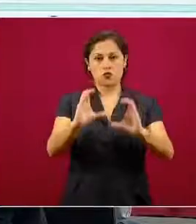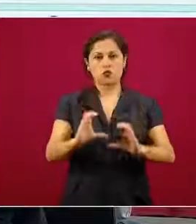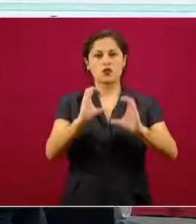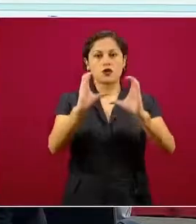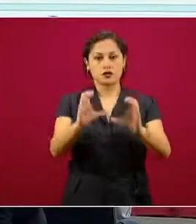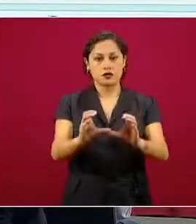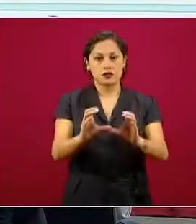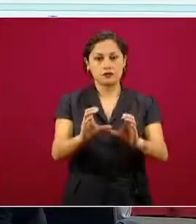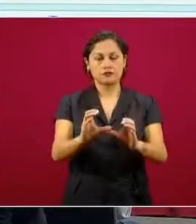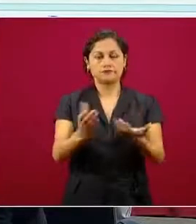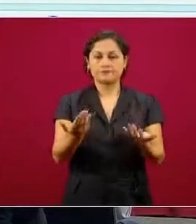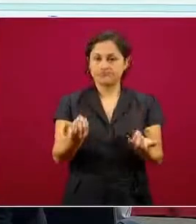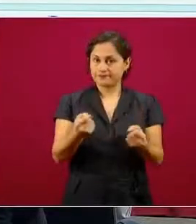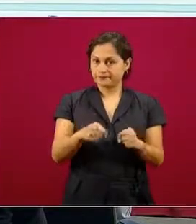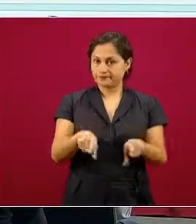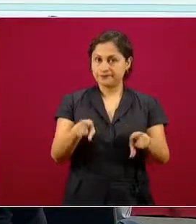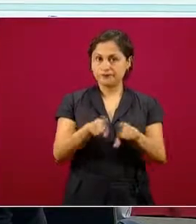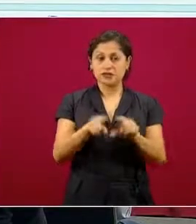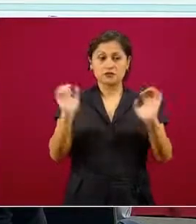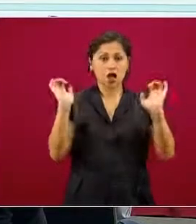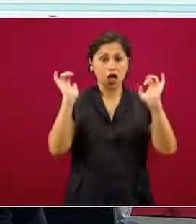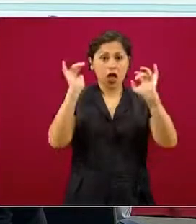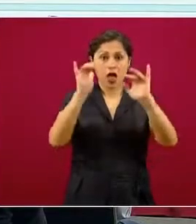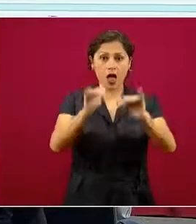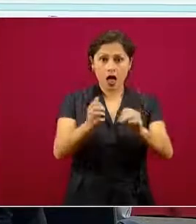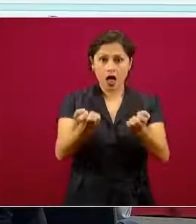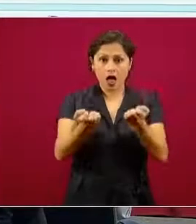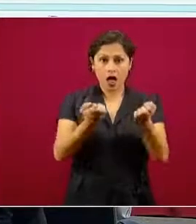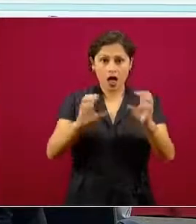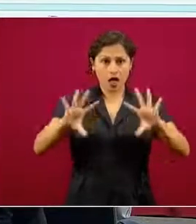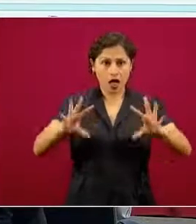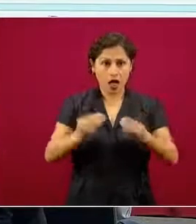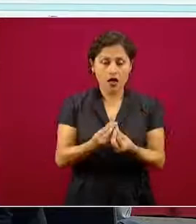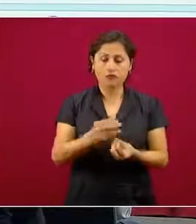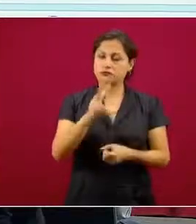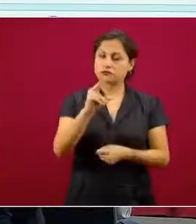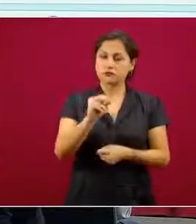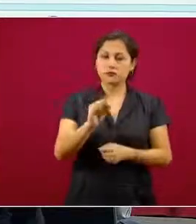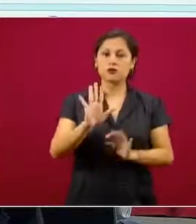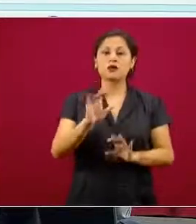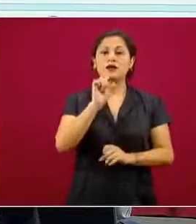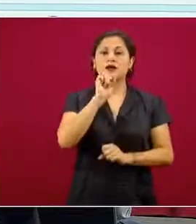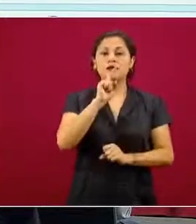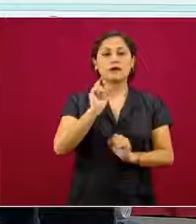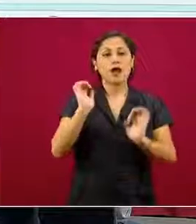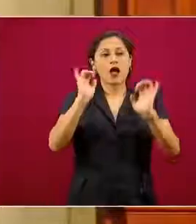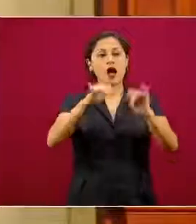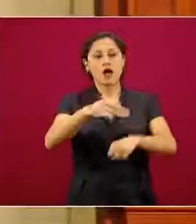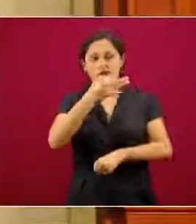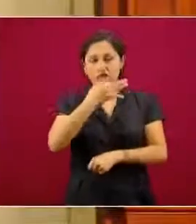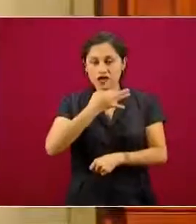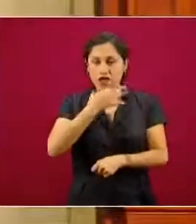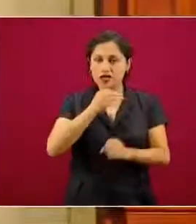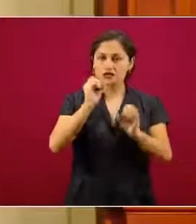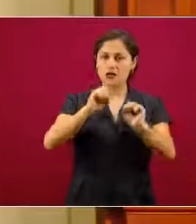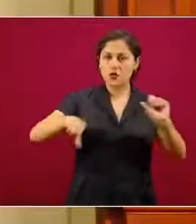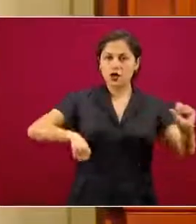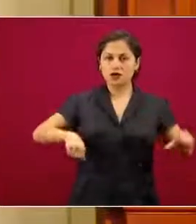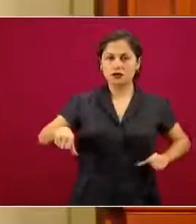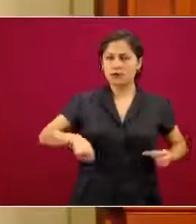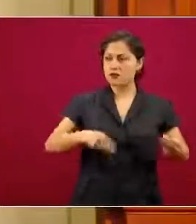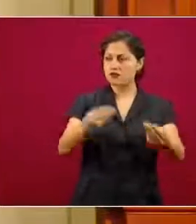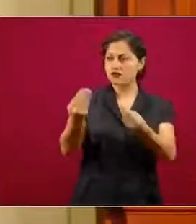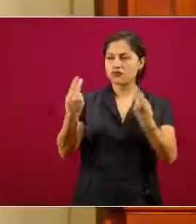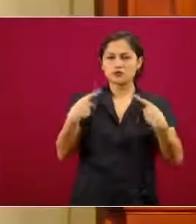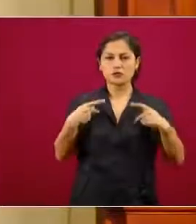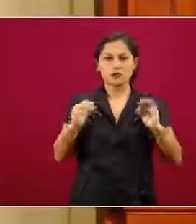son las también conglomeraciones, congregaciones, celebraciones, actividades que involucren a muchas personas juntas